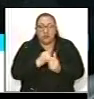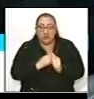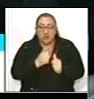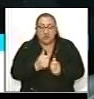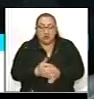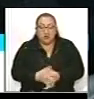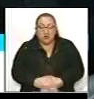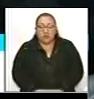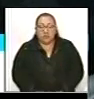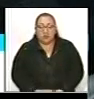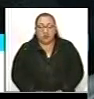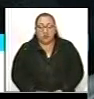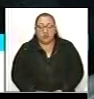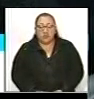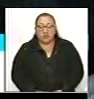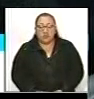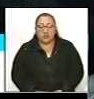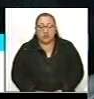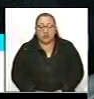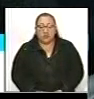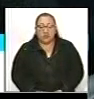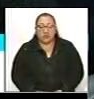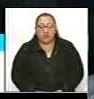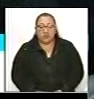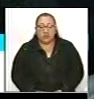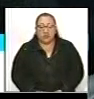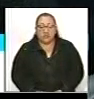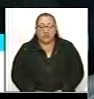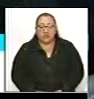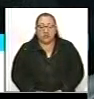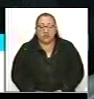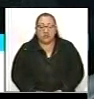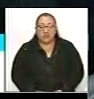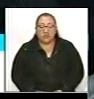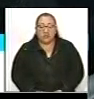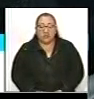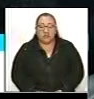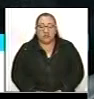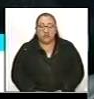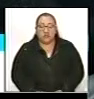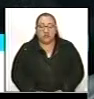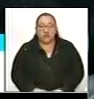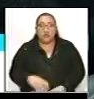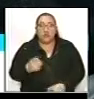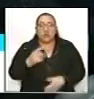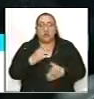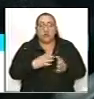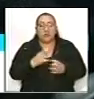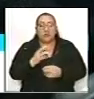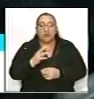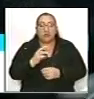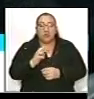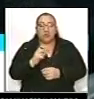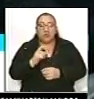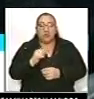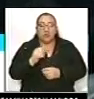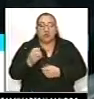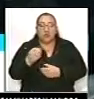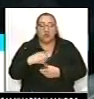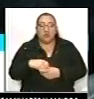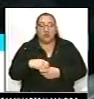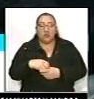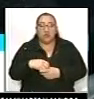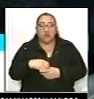sea, yo creo que lo que está en el plan Repeduca sería bueno que esté involucrado, que esté